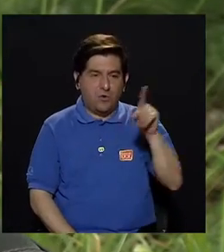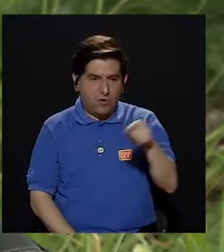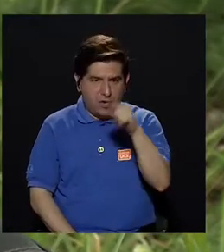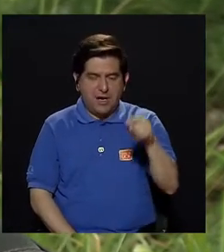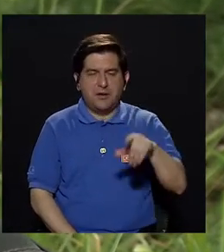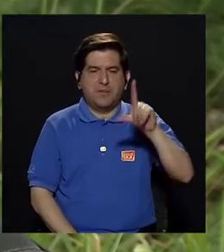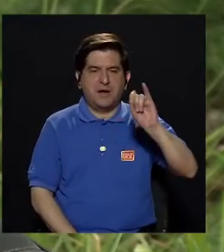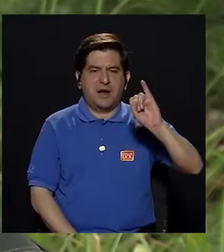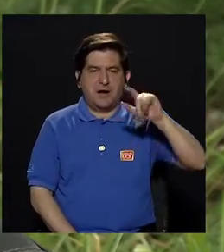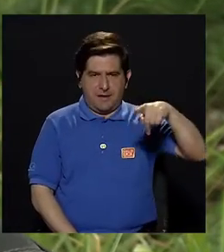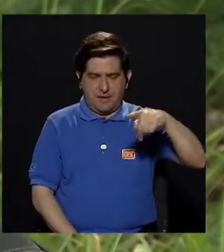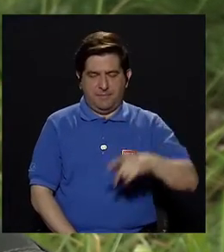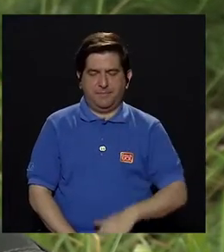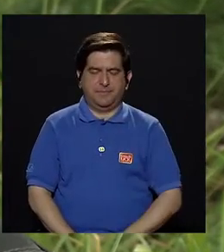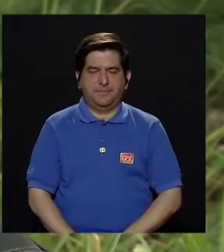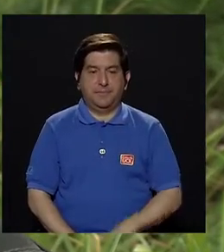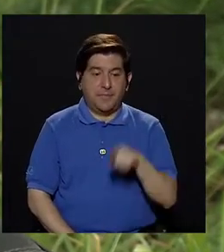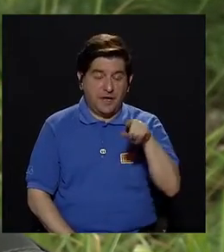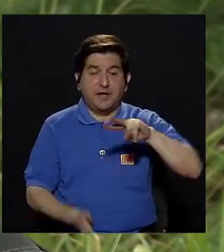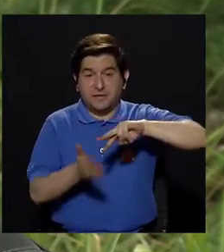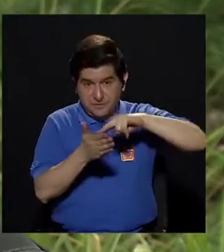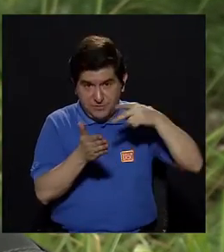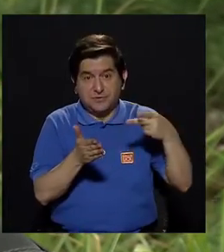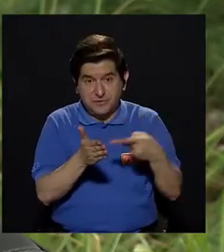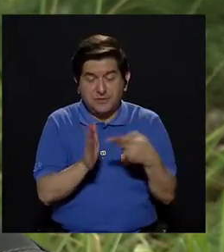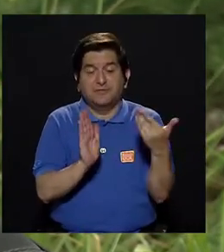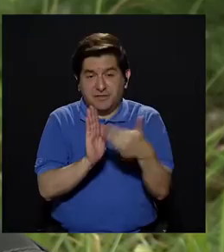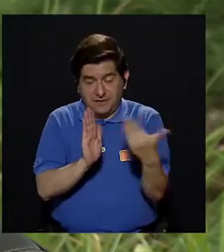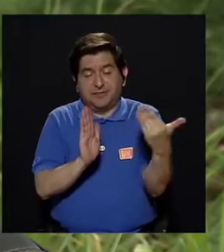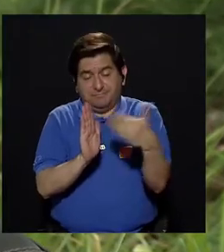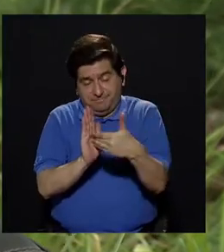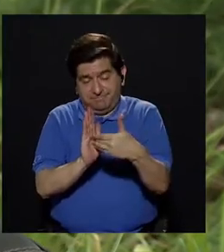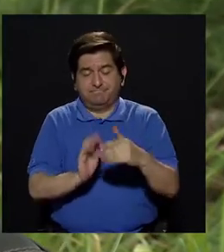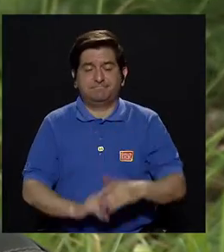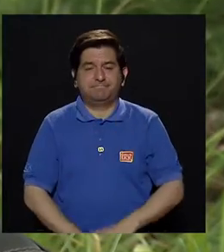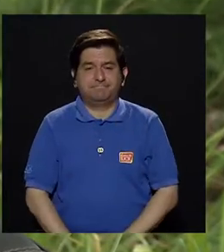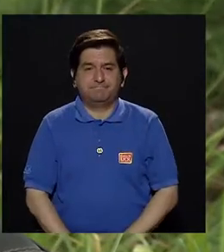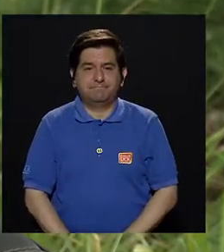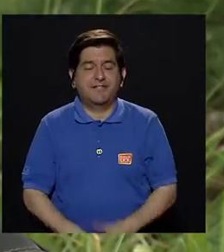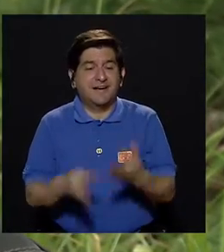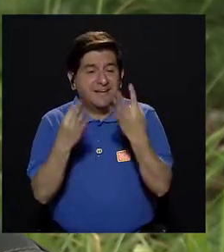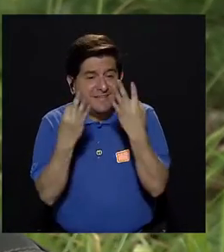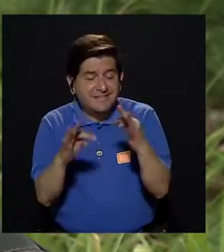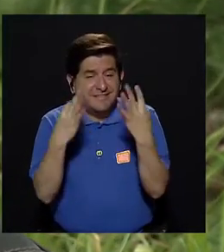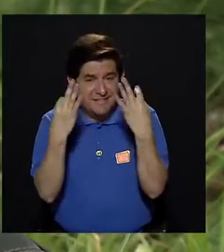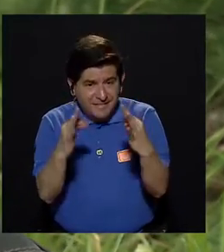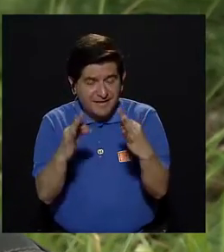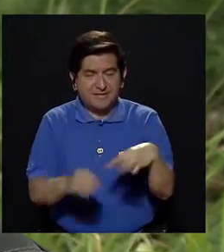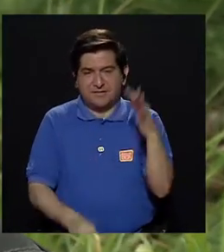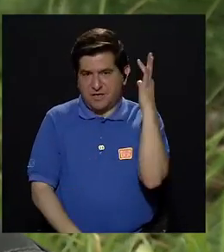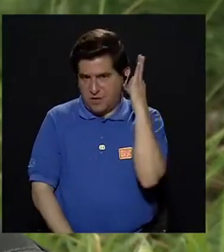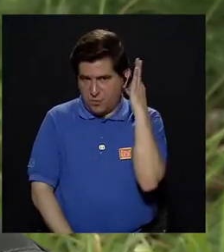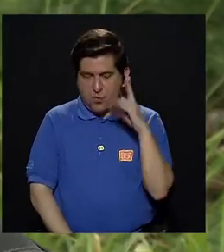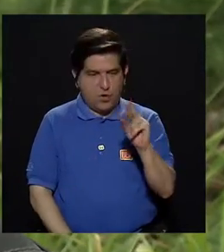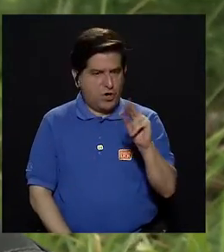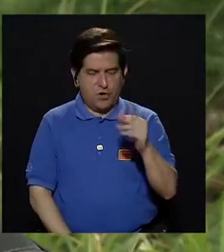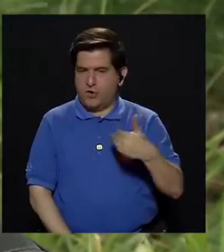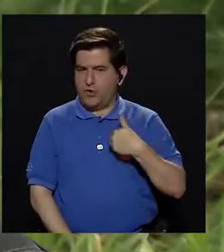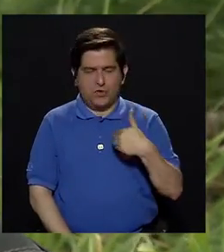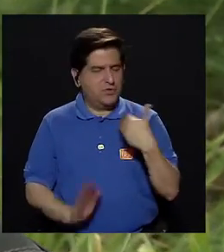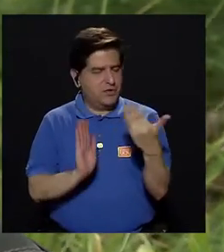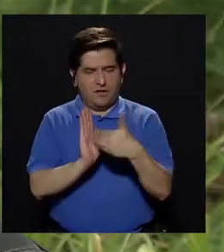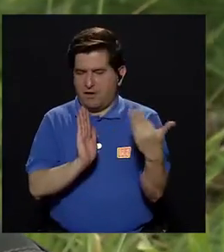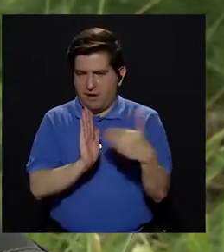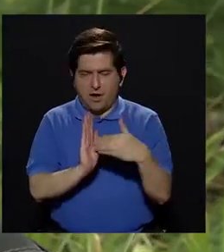es una asa diatérmica, ¿verdad? Eso trae consecuencias, ¿verdad? Entonces lo que se trata es de que si una mujer no sale con